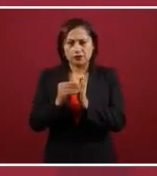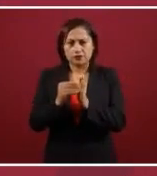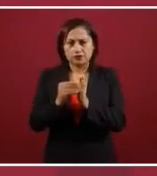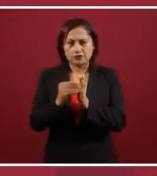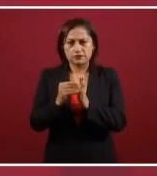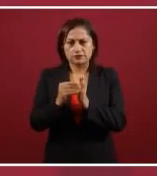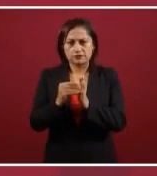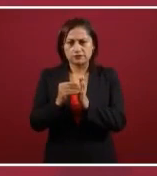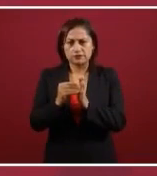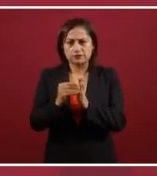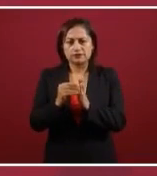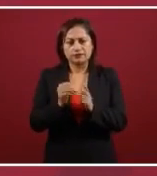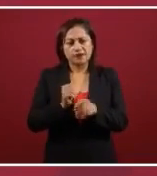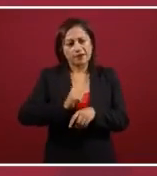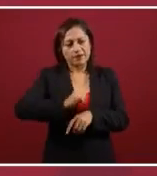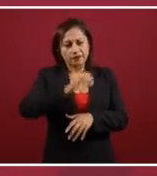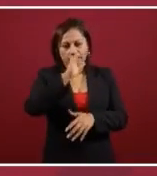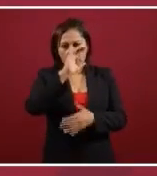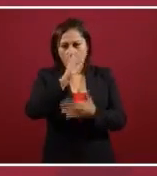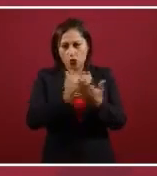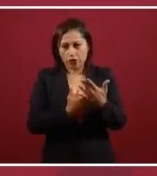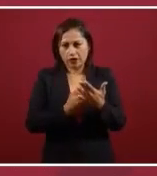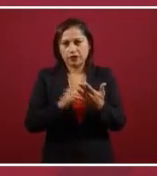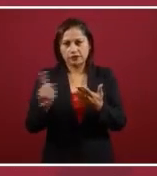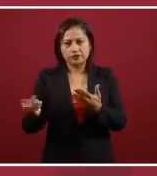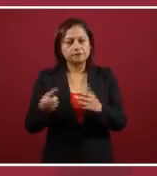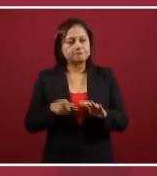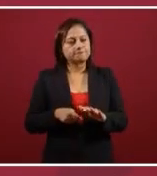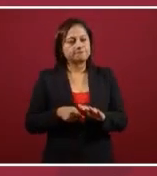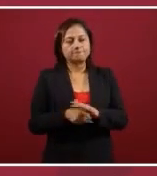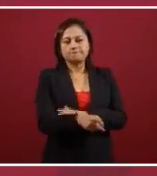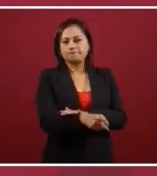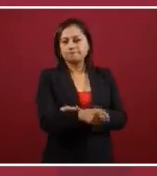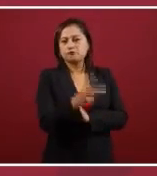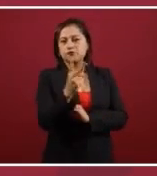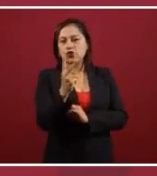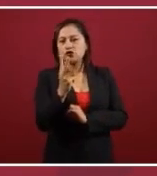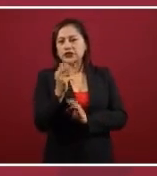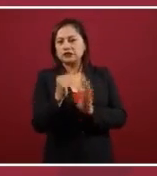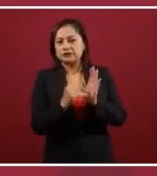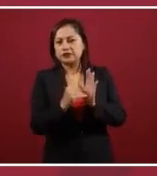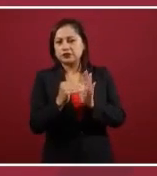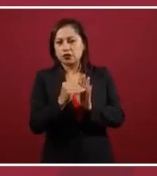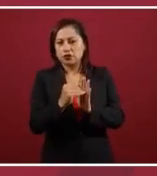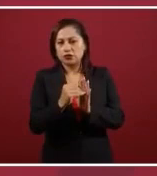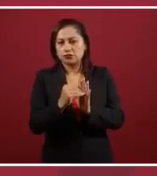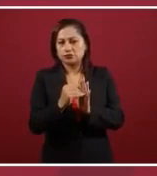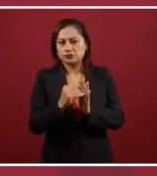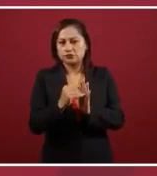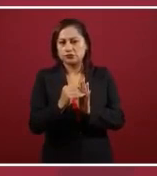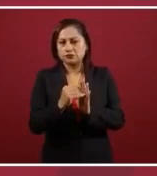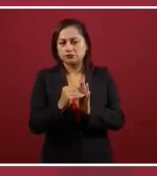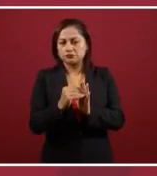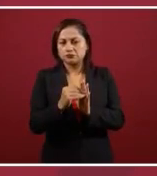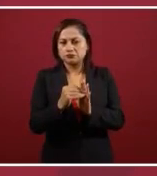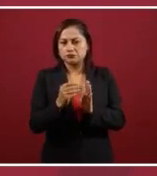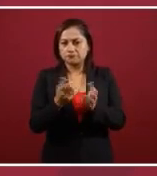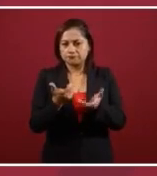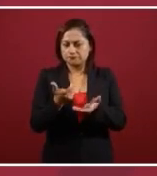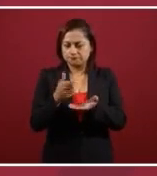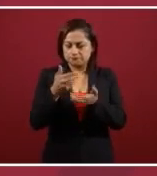2-3 millones al que le dio el contrato, entrega el moche y él se queda con una